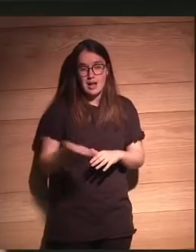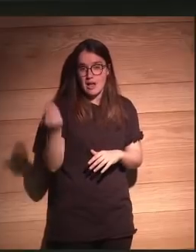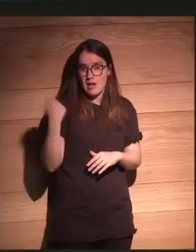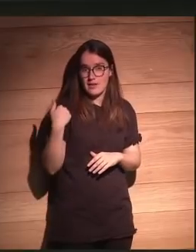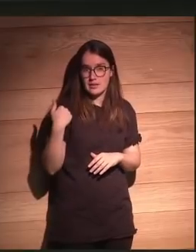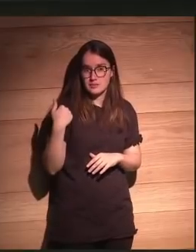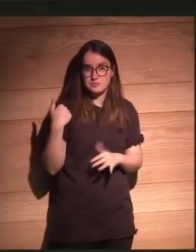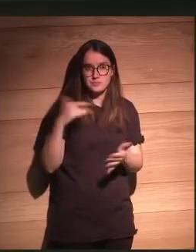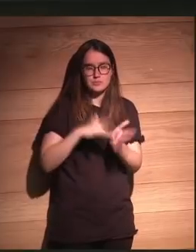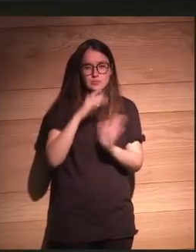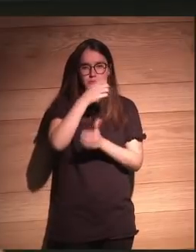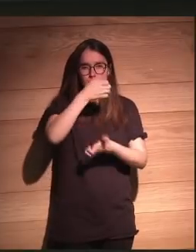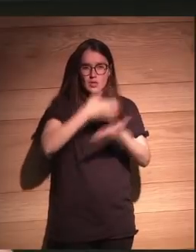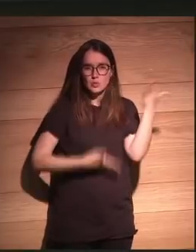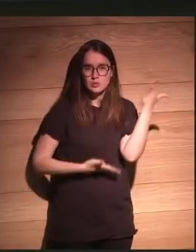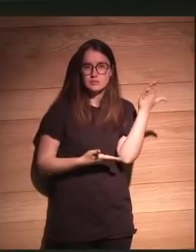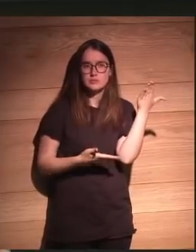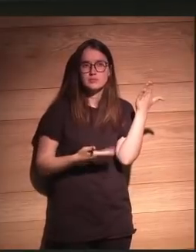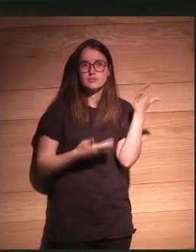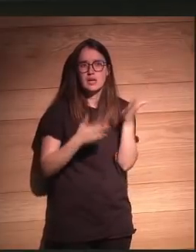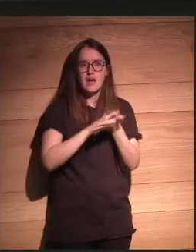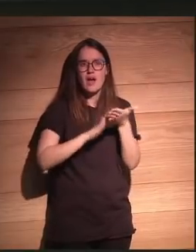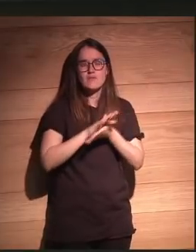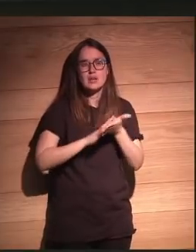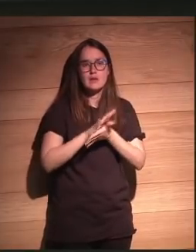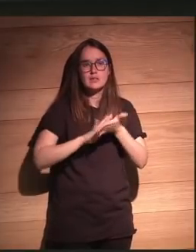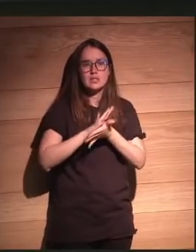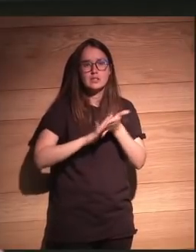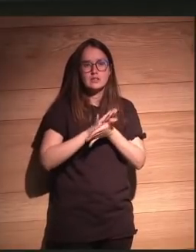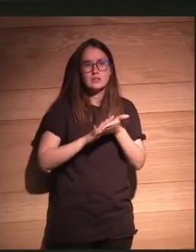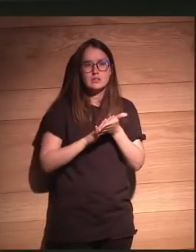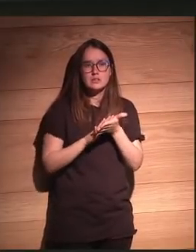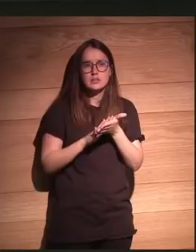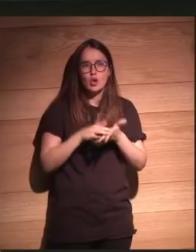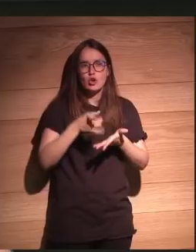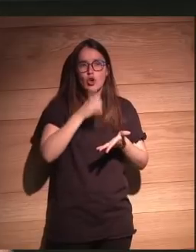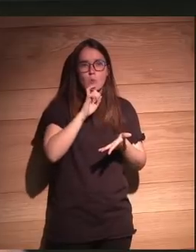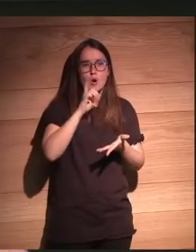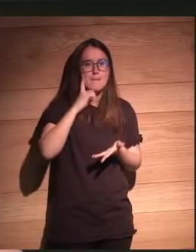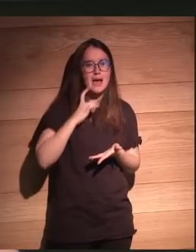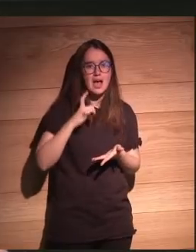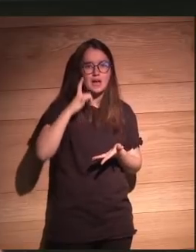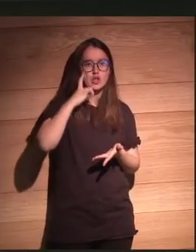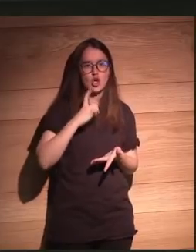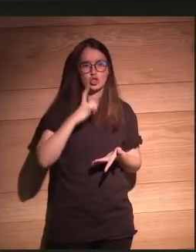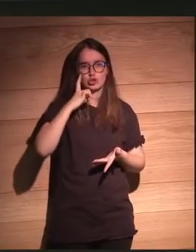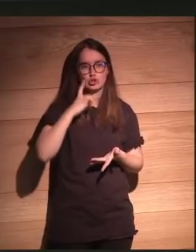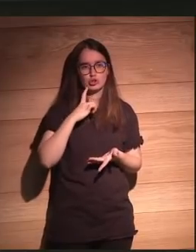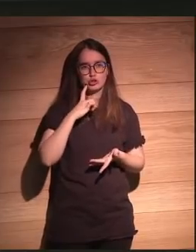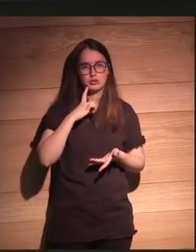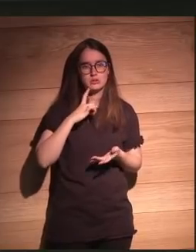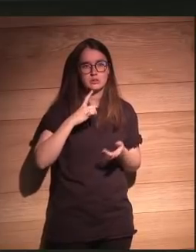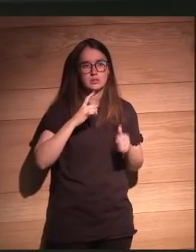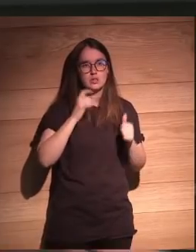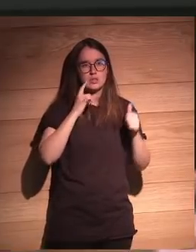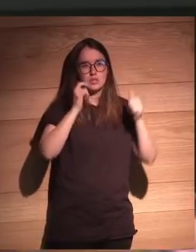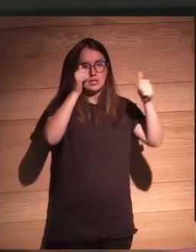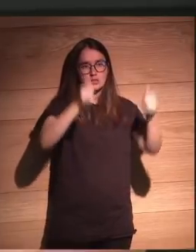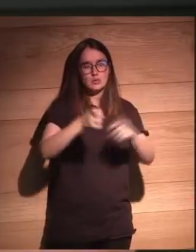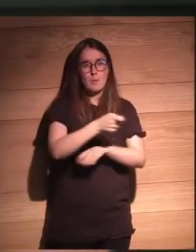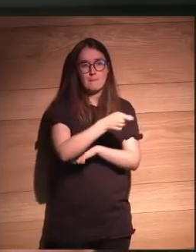Ayer había un artículo en prensa que ya hablaba de cómo los bancos están, el título era: un manguerazo